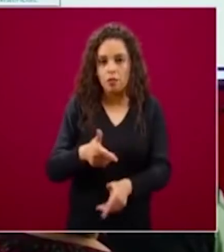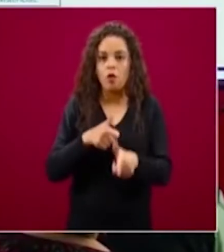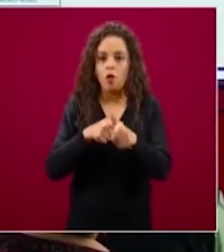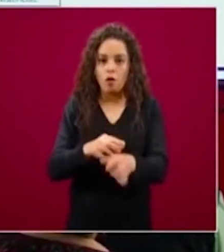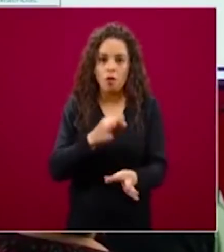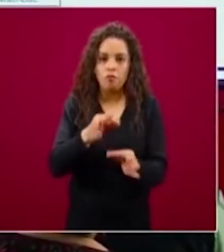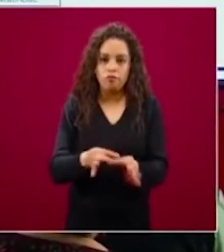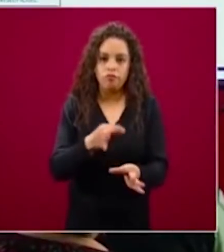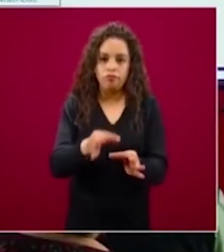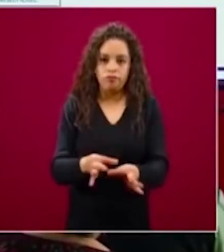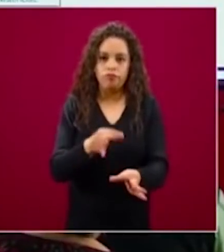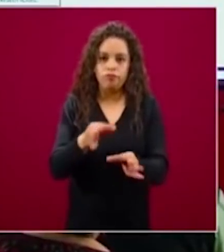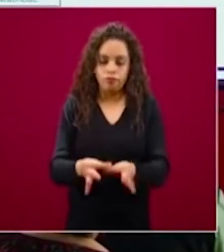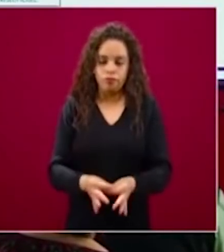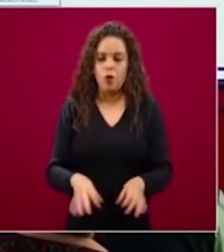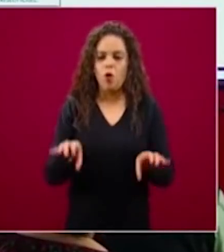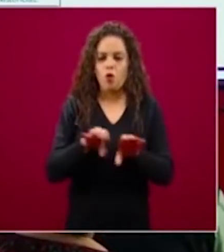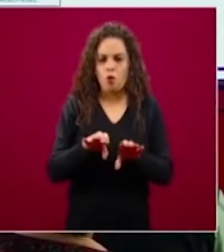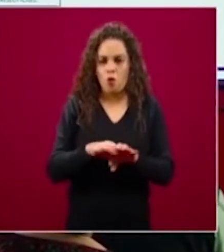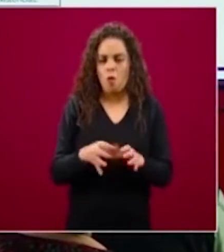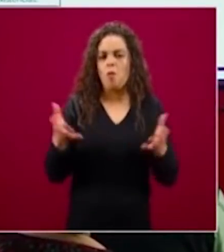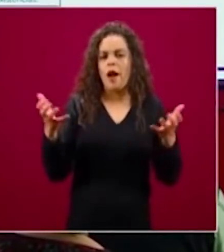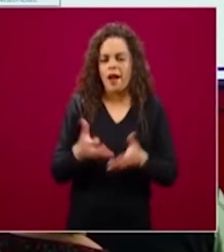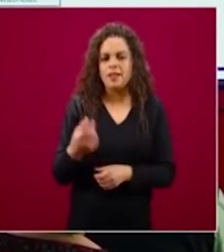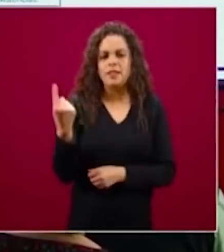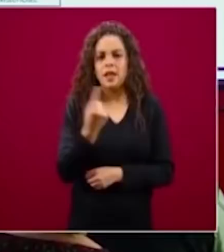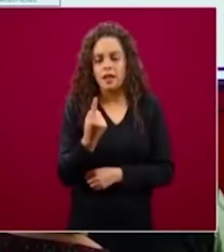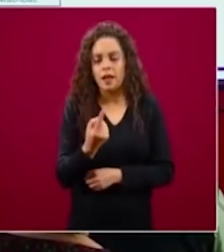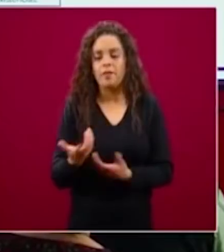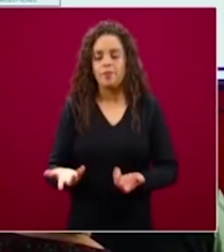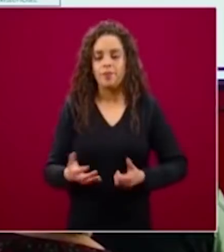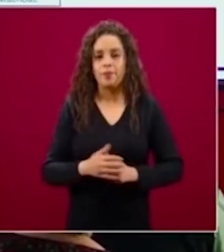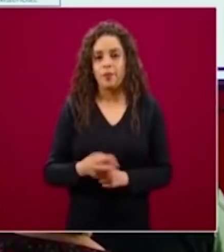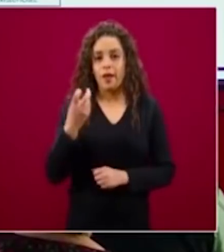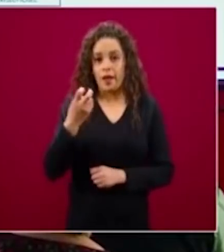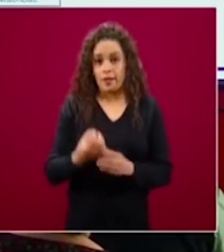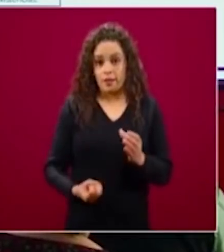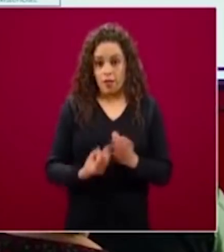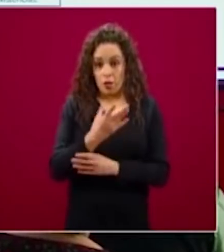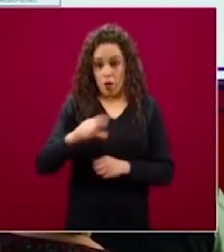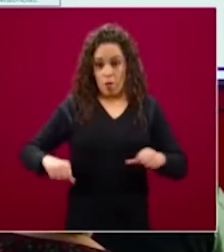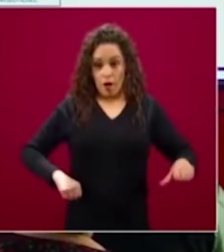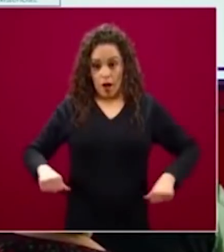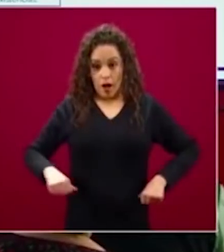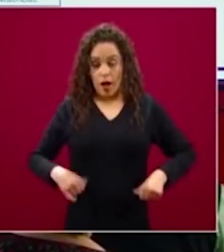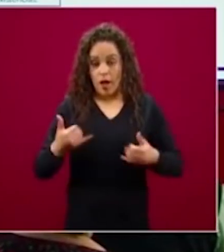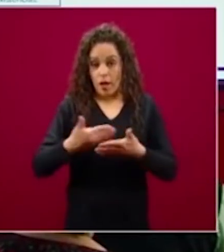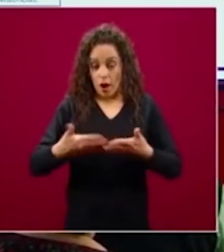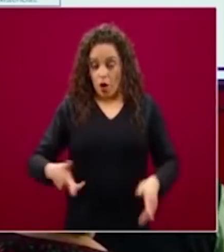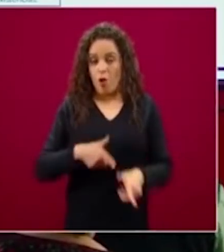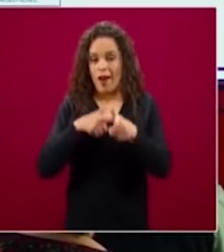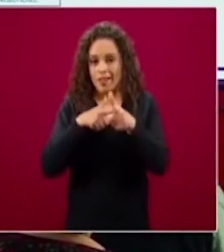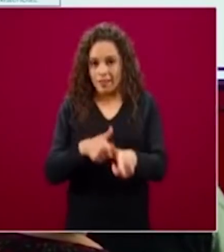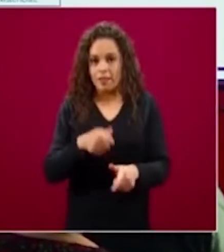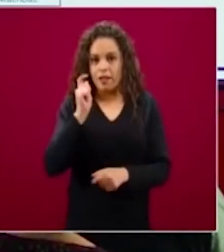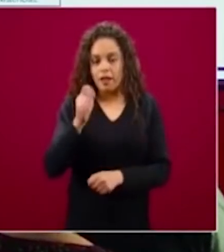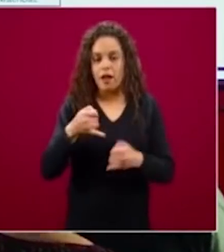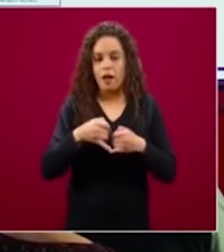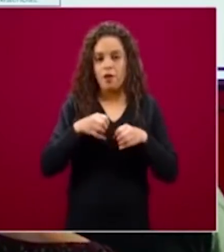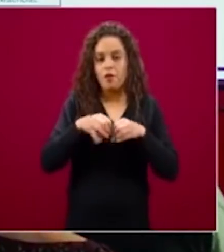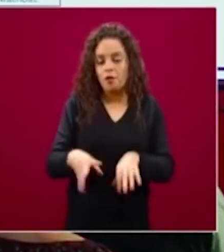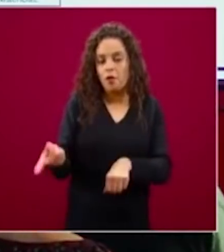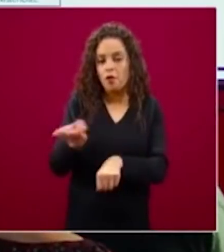qué acción desarrollamos desde ese momento esta actividad y la seguimos desarrollando? Mediante un informe diario